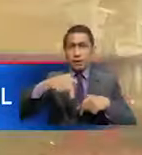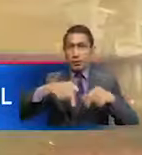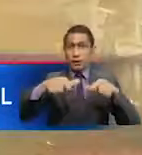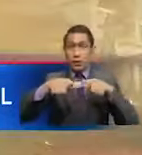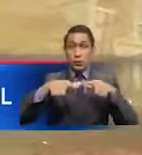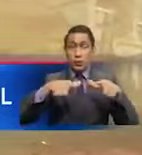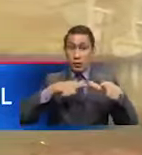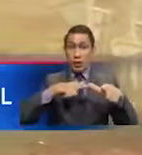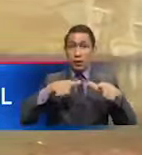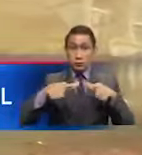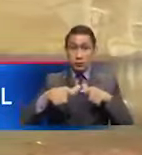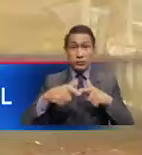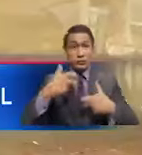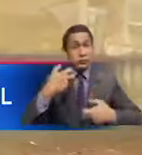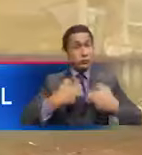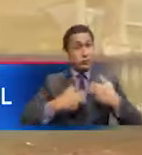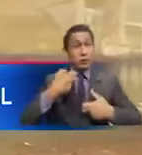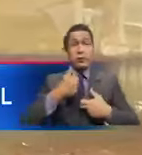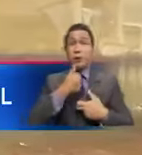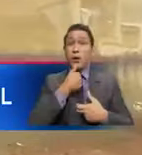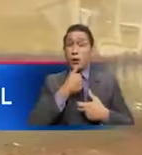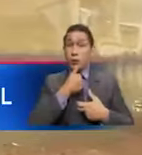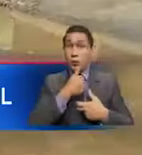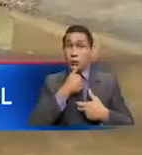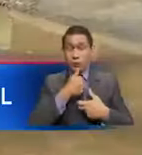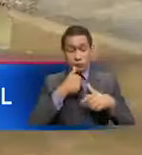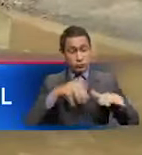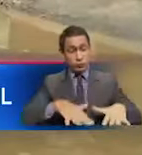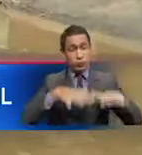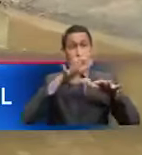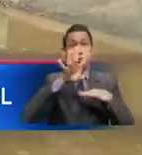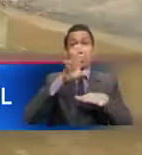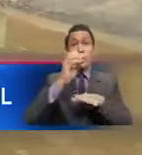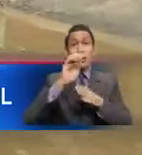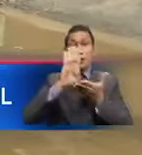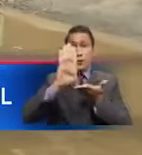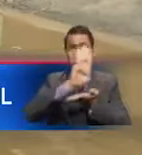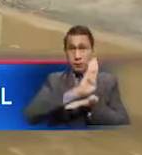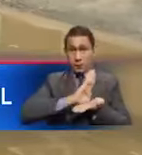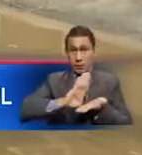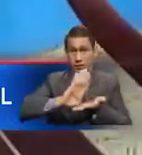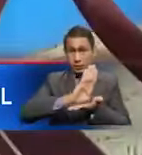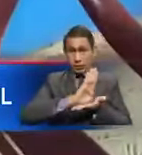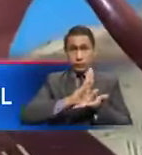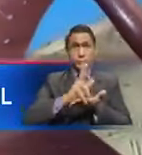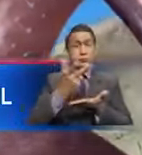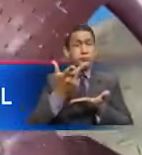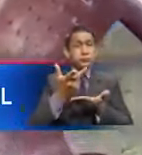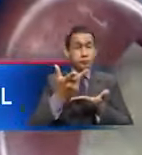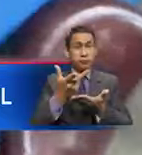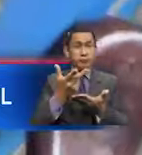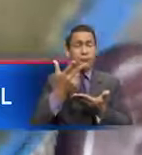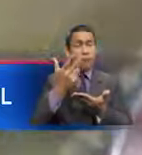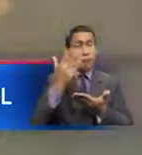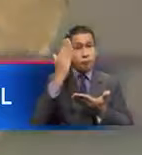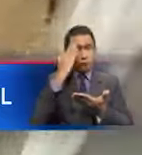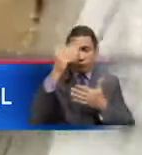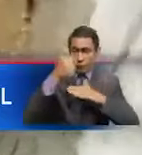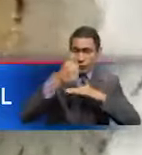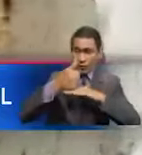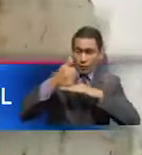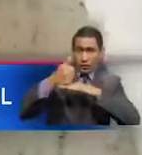ustedes lo escuchan, televidentes en casa. Son 40 sectores los que ha reportado Segura EP en cuanto